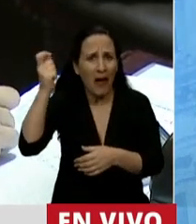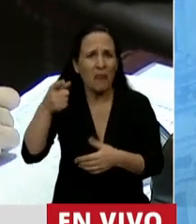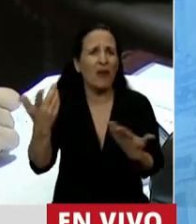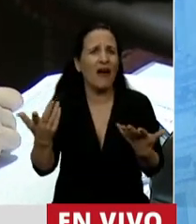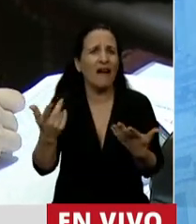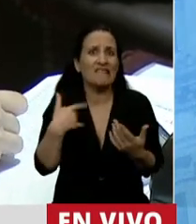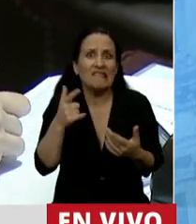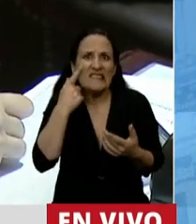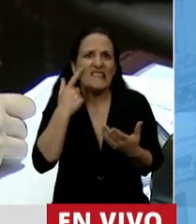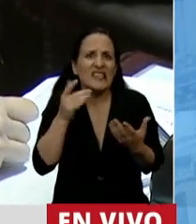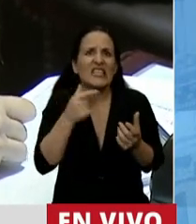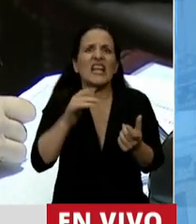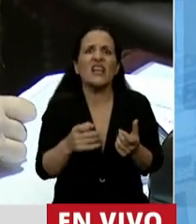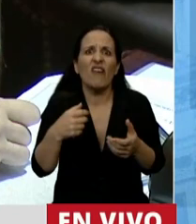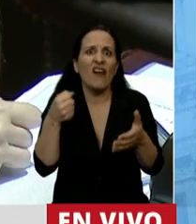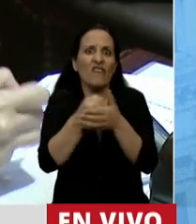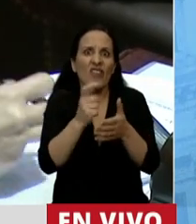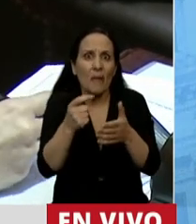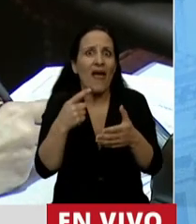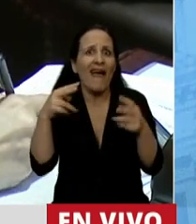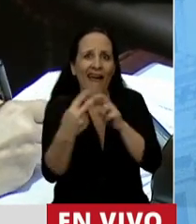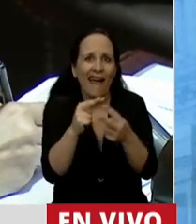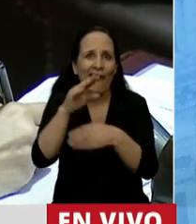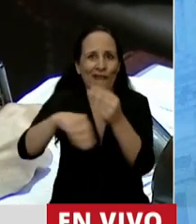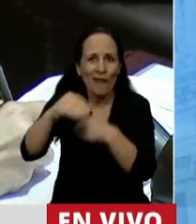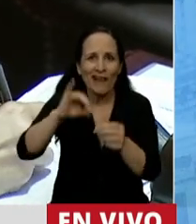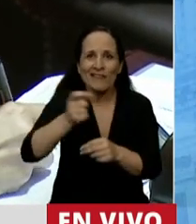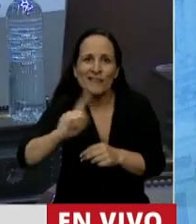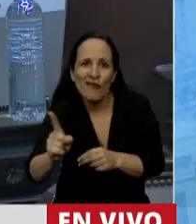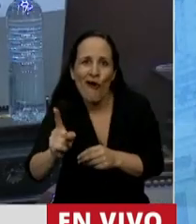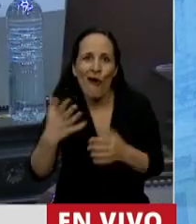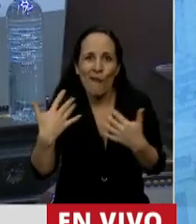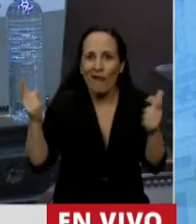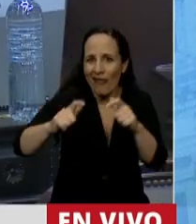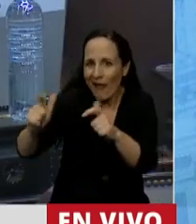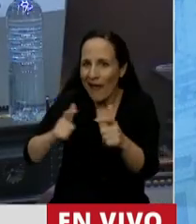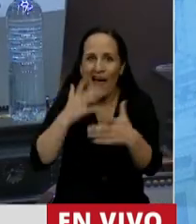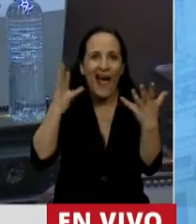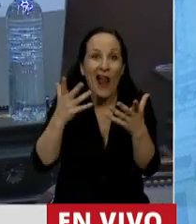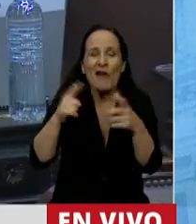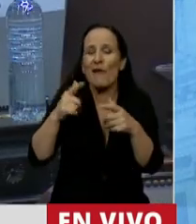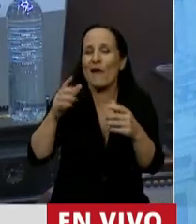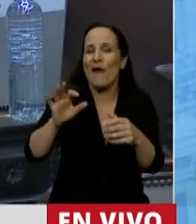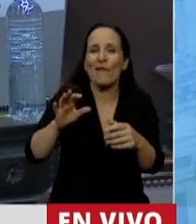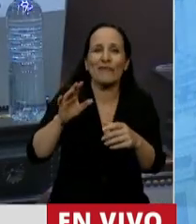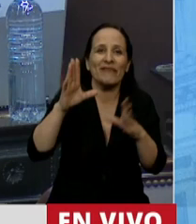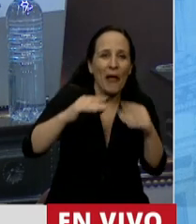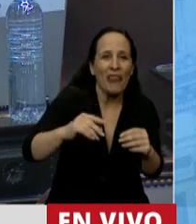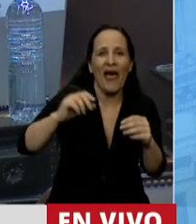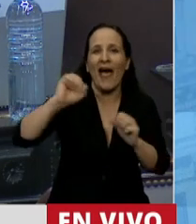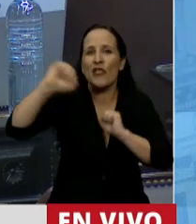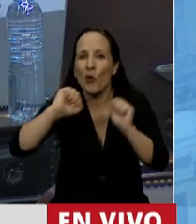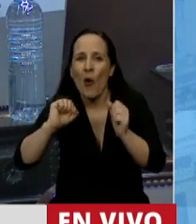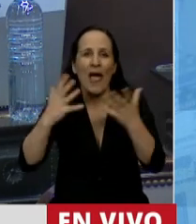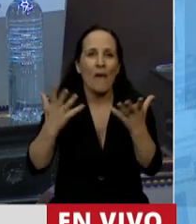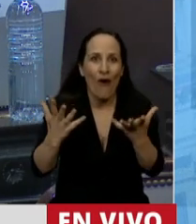sus familias a fin de mes, si van a poder estar reunidos en Navidad, en Año Nuevo, si van a tener